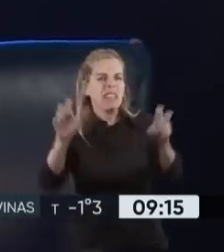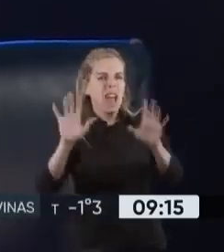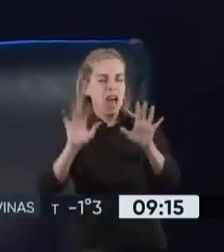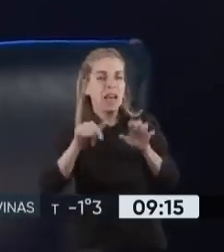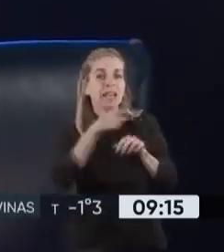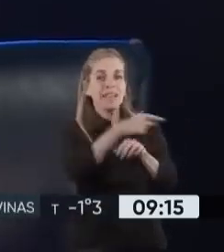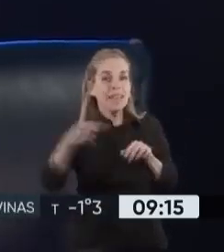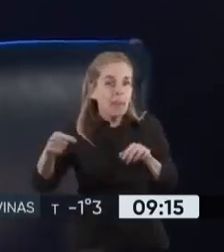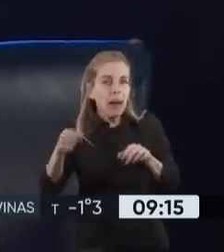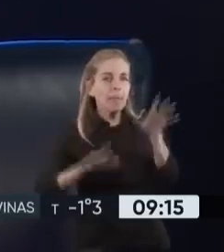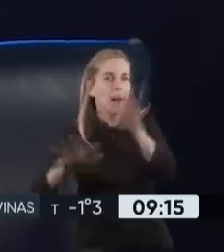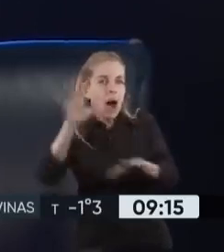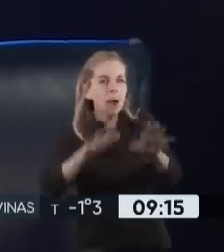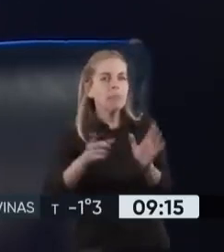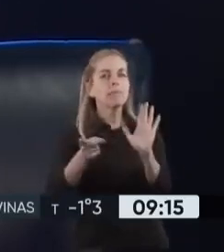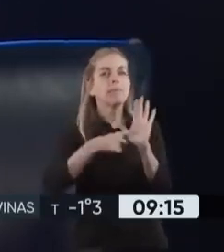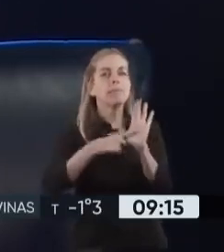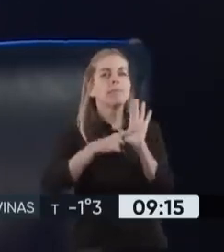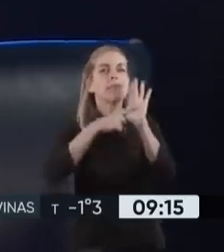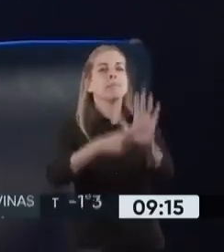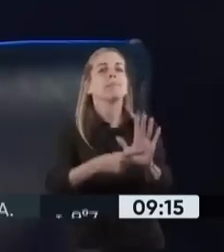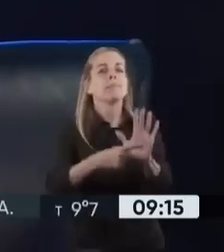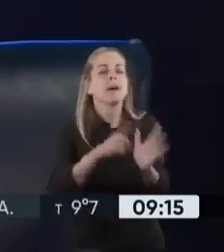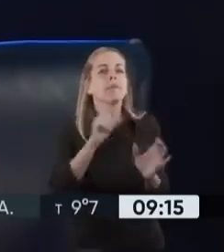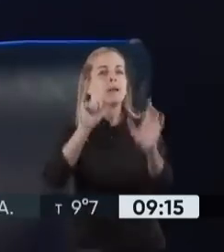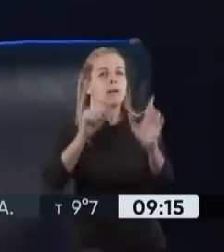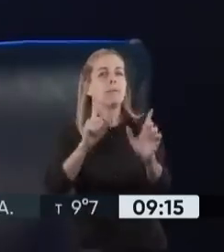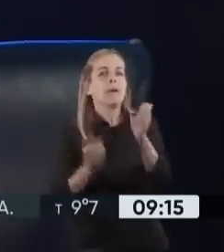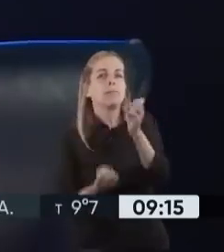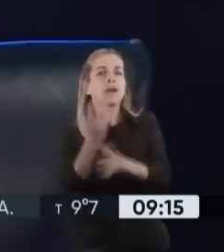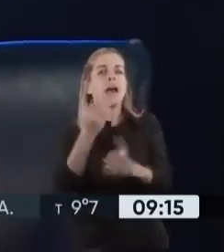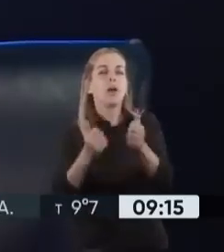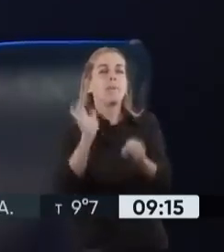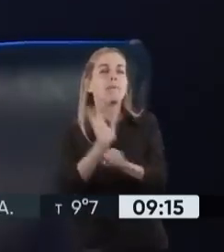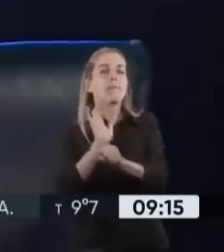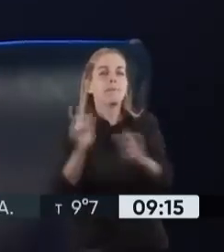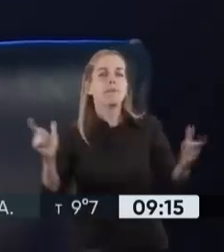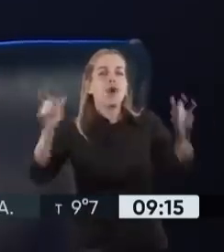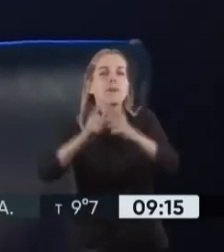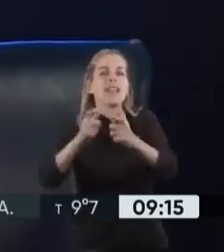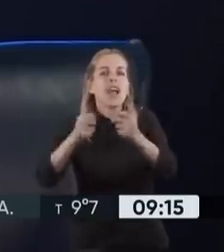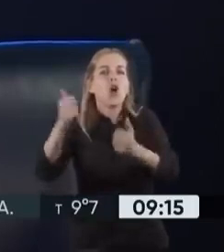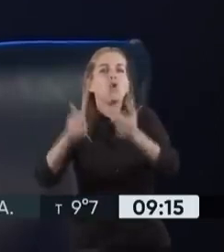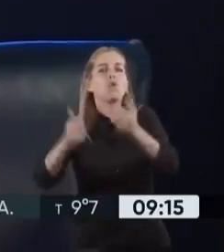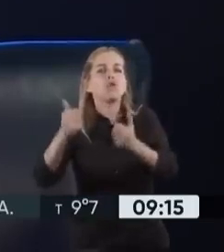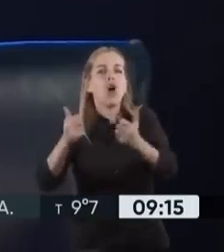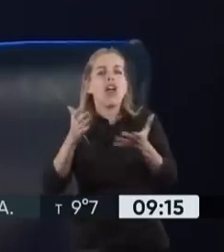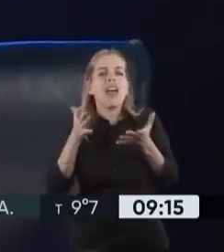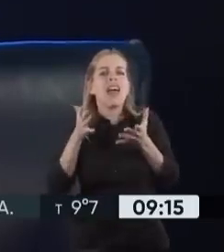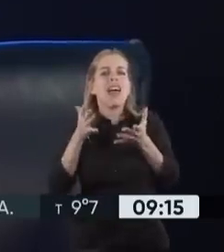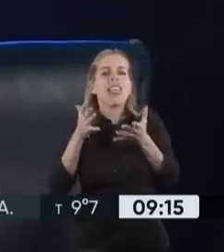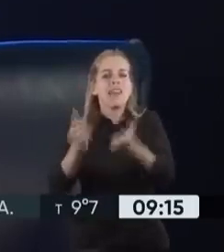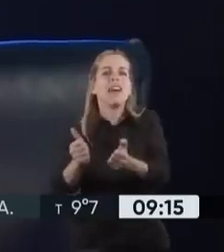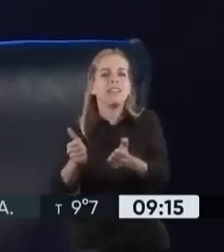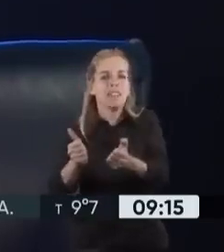para proponer el concurso de ese tribunal de defensa de la competencia porque entendemos que no podemos permitir